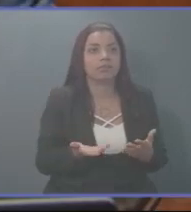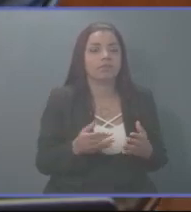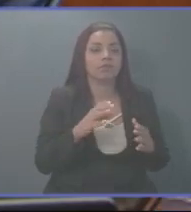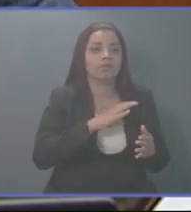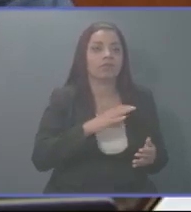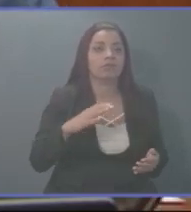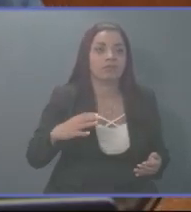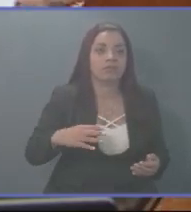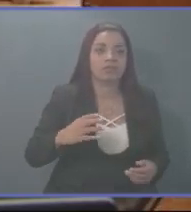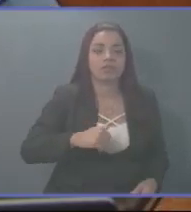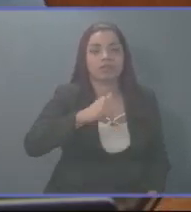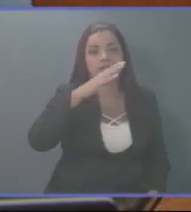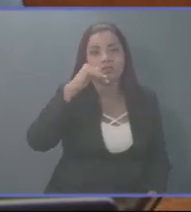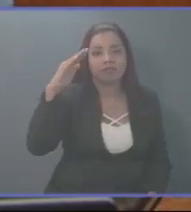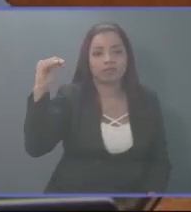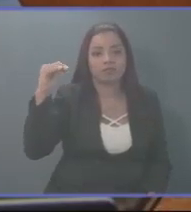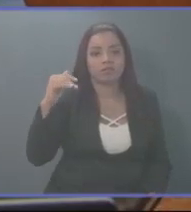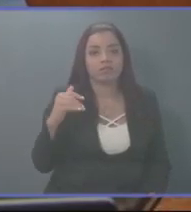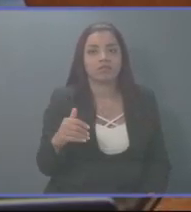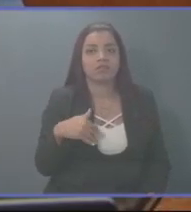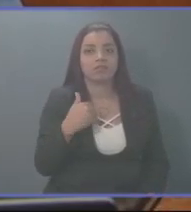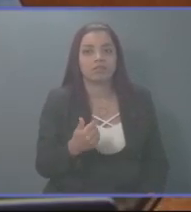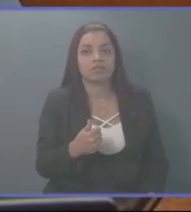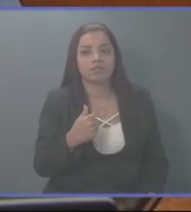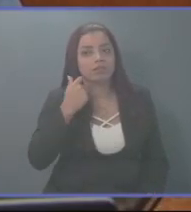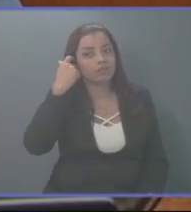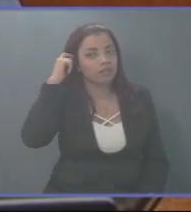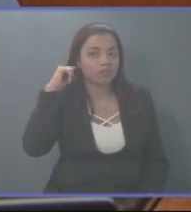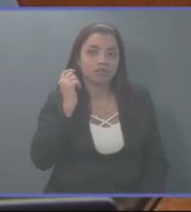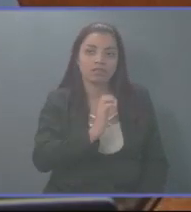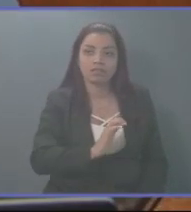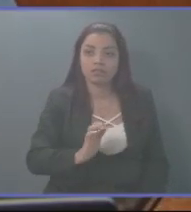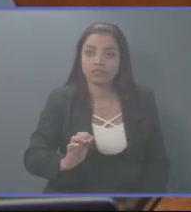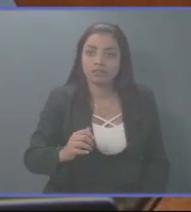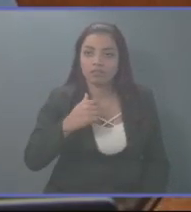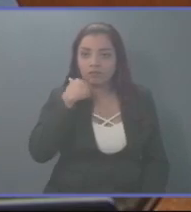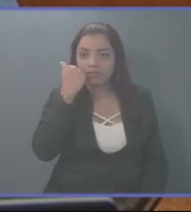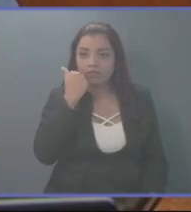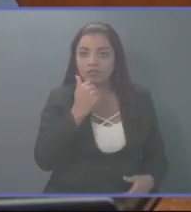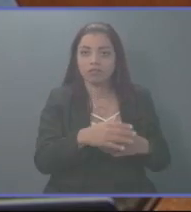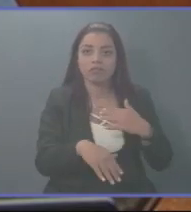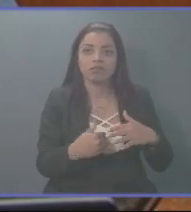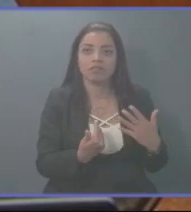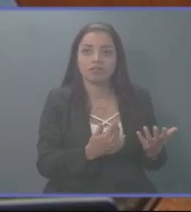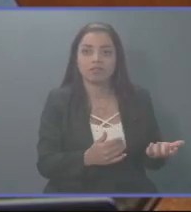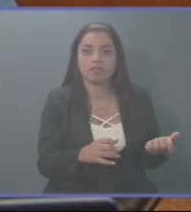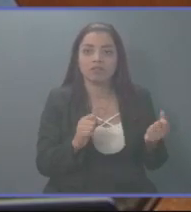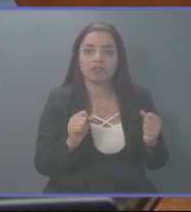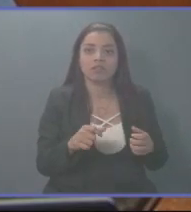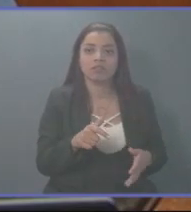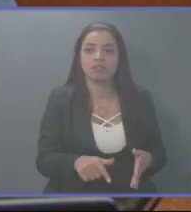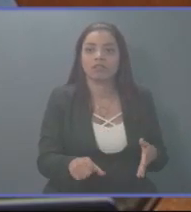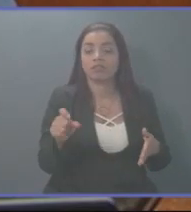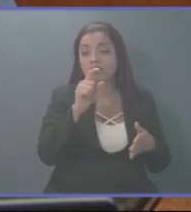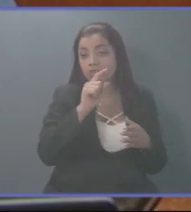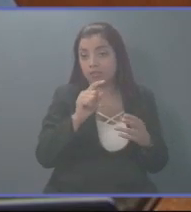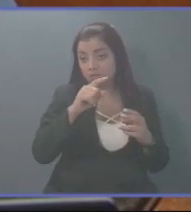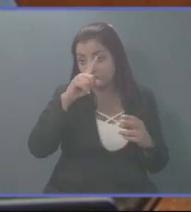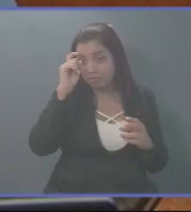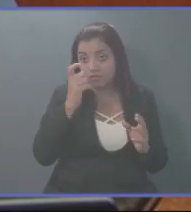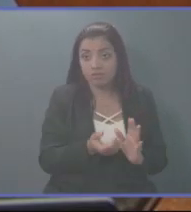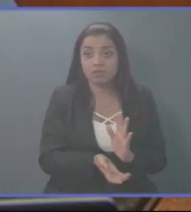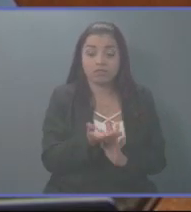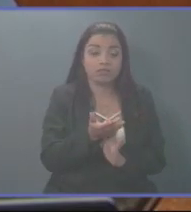Nacional de la Niñez y de la Adolescencia, Instituto Salvadoreño para el Desarrollo Integral